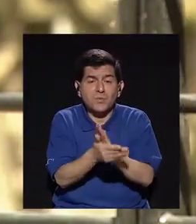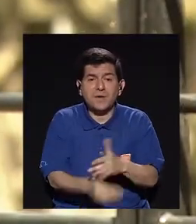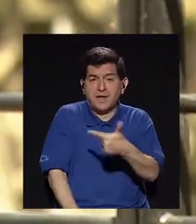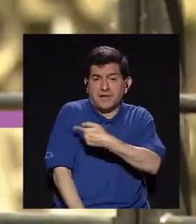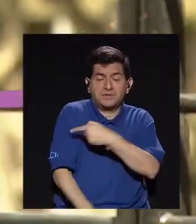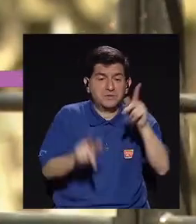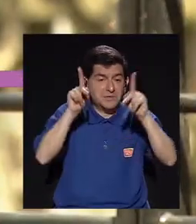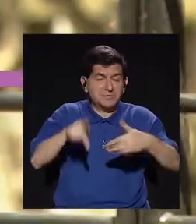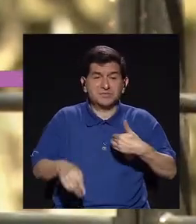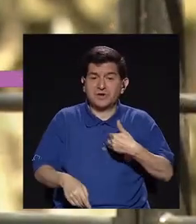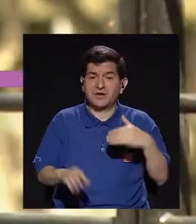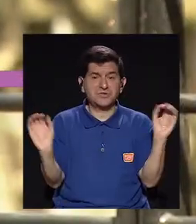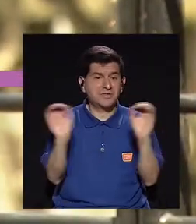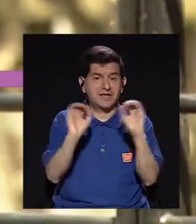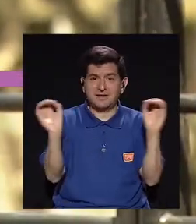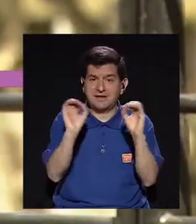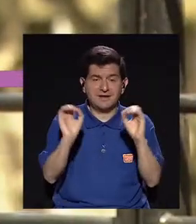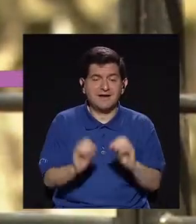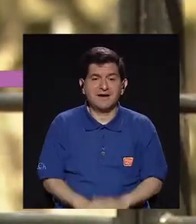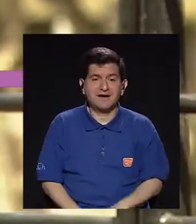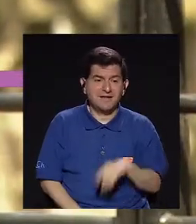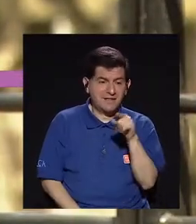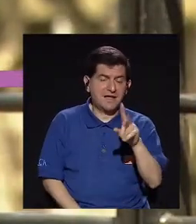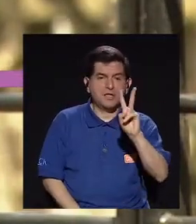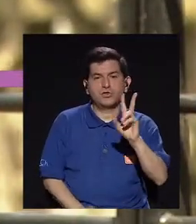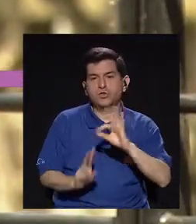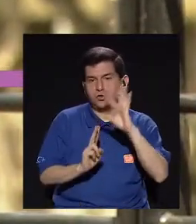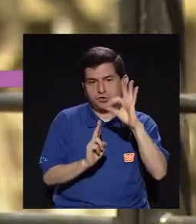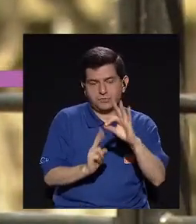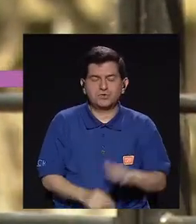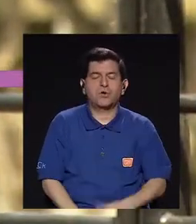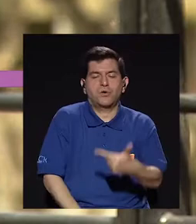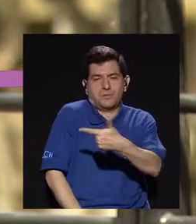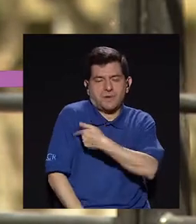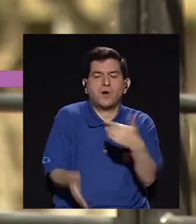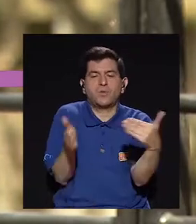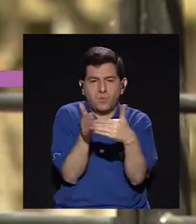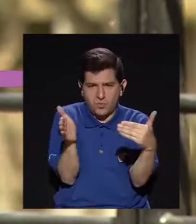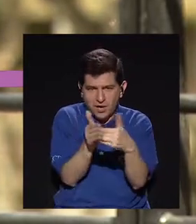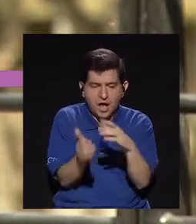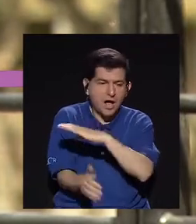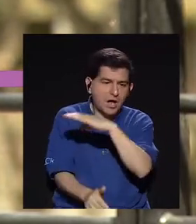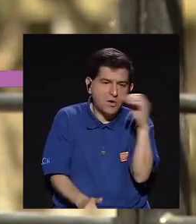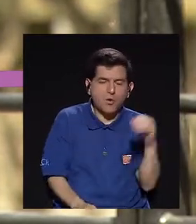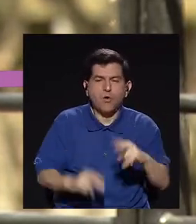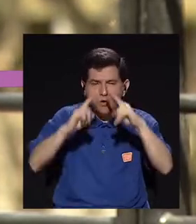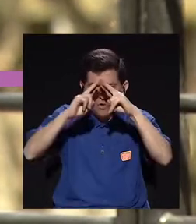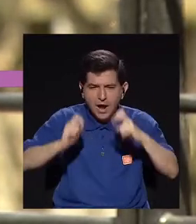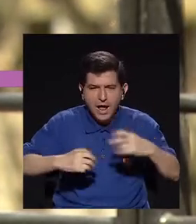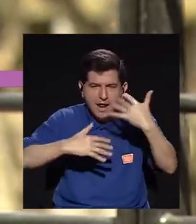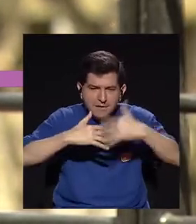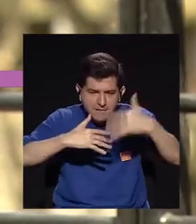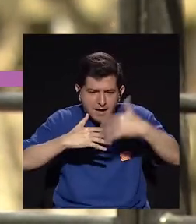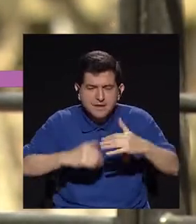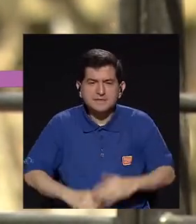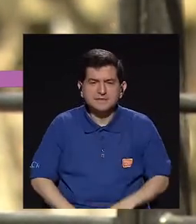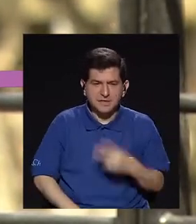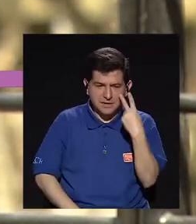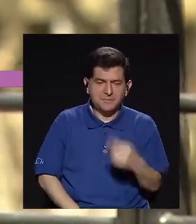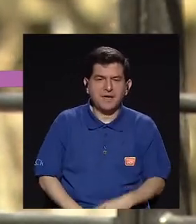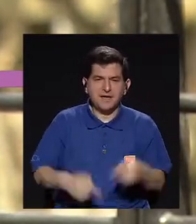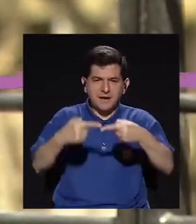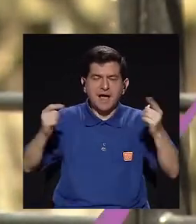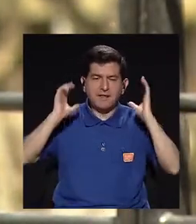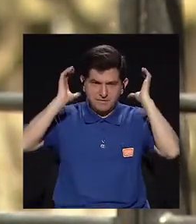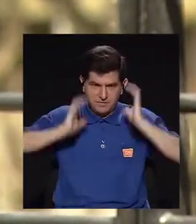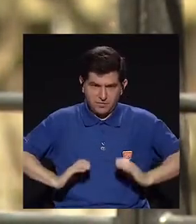de vacunación. Si la persona no tiene nada que constar eso, tiene dos opciones: o se vacuna otra vez, o tendría que hacerse exámenes de sangre para medir su